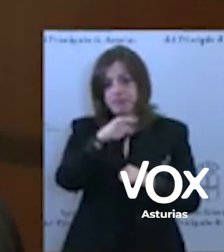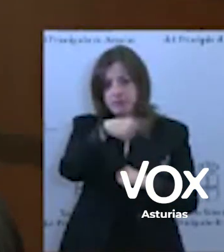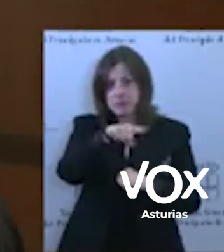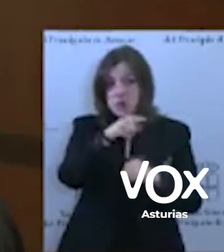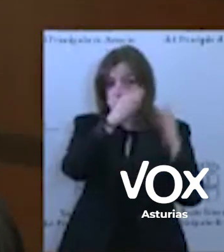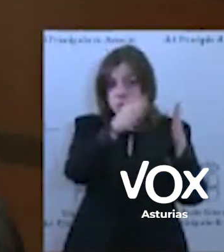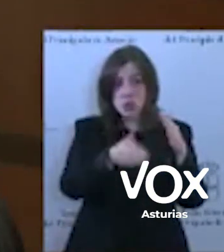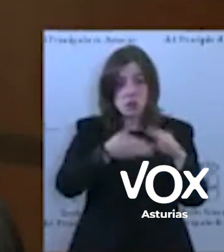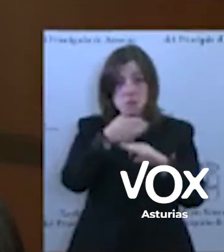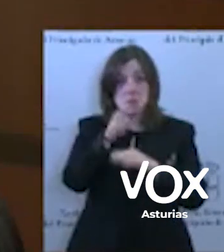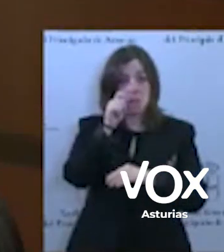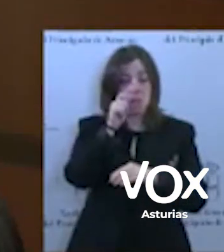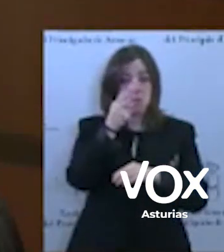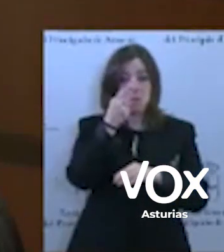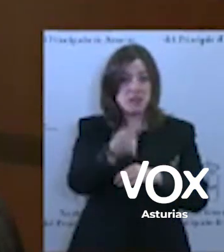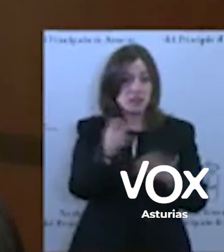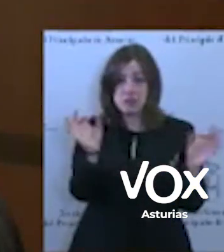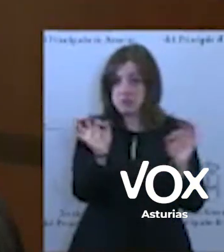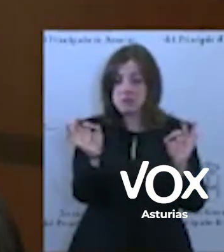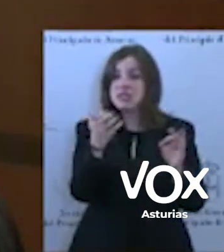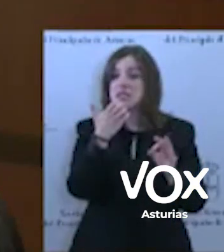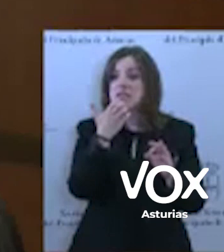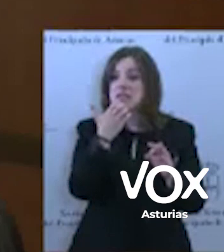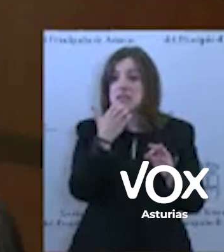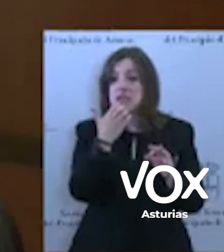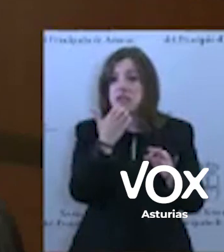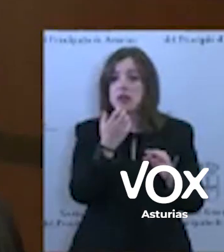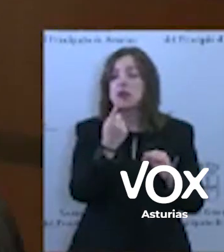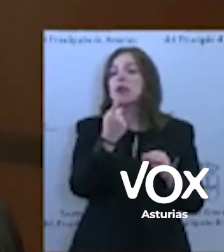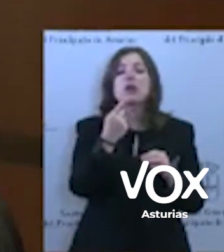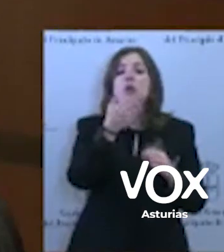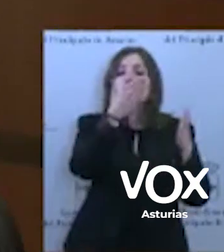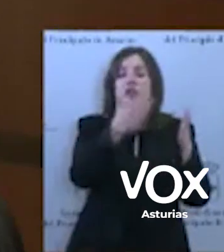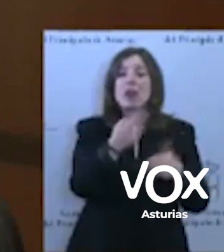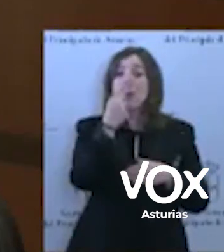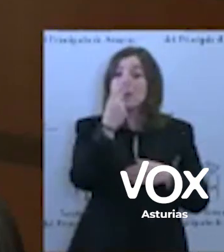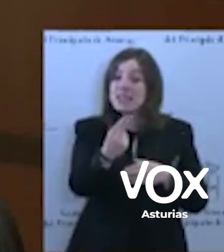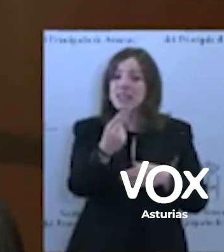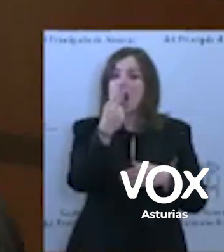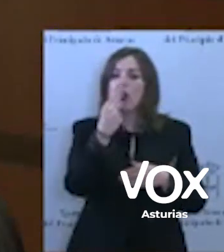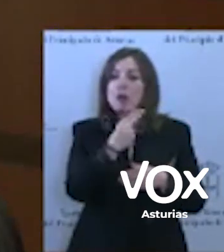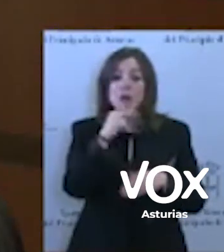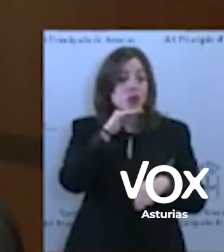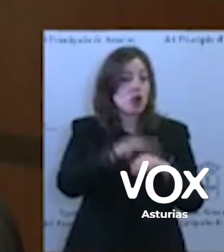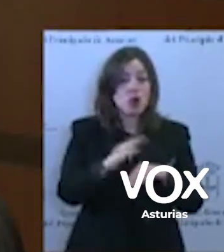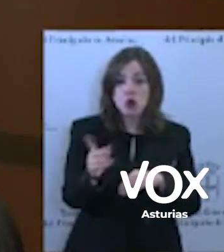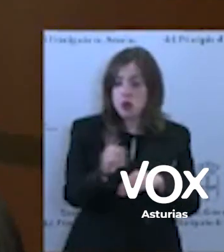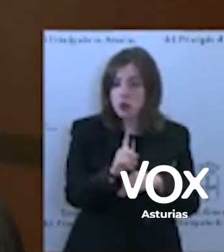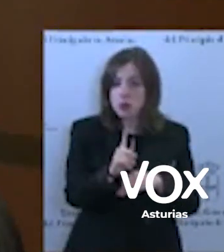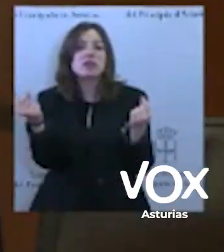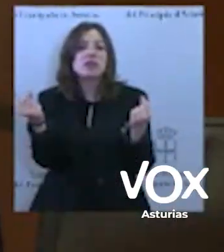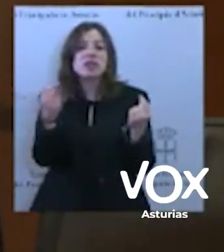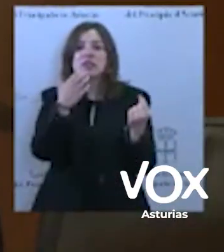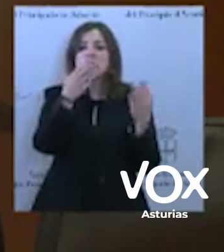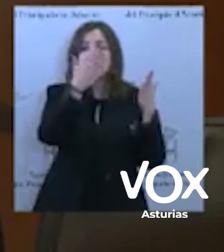cumplir con una visita a la que se comprometió usted personalmente y no a su gobierno, ¿qué pueden esperar los asturianos de sus